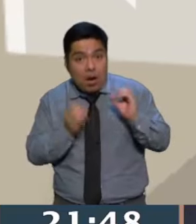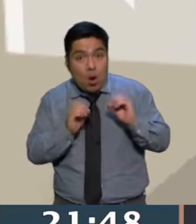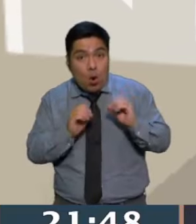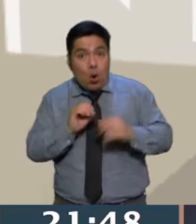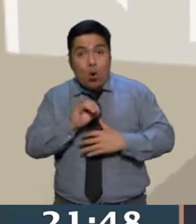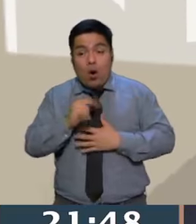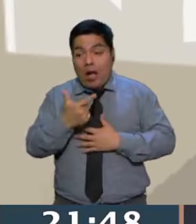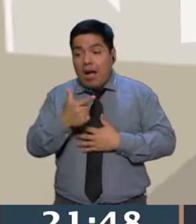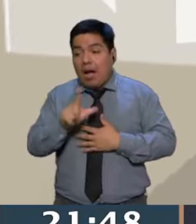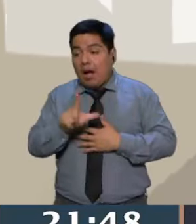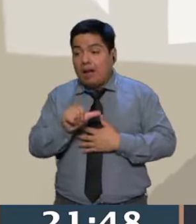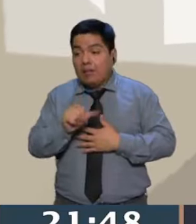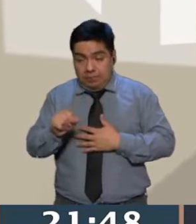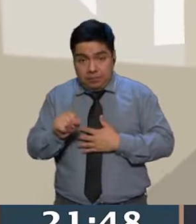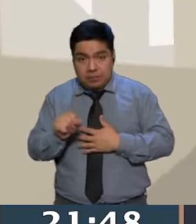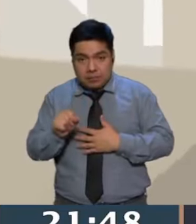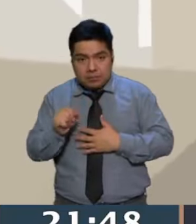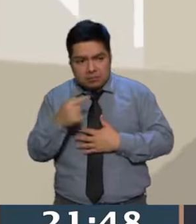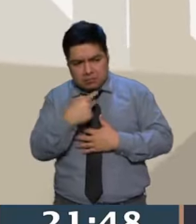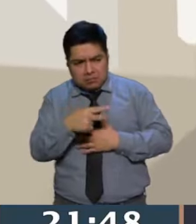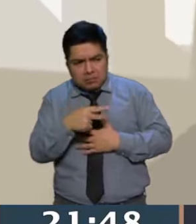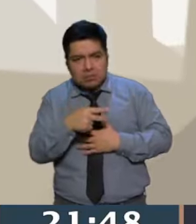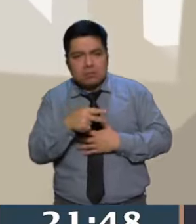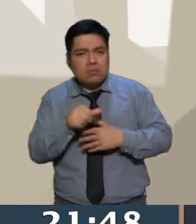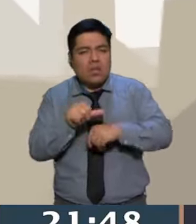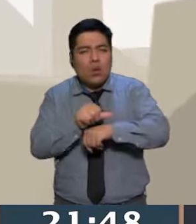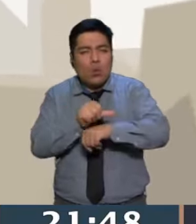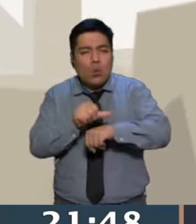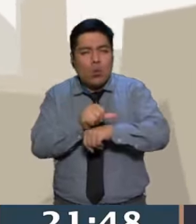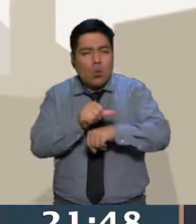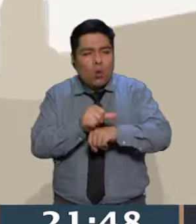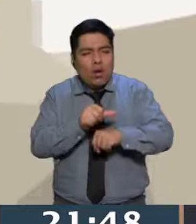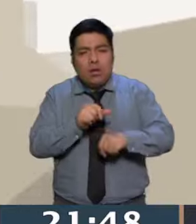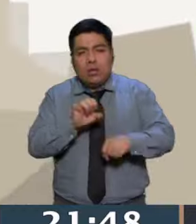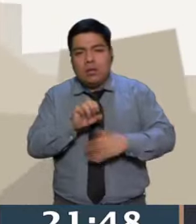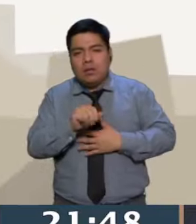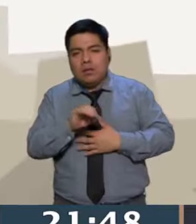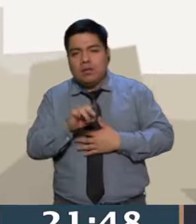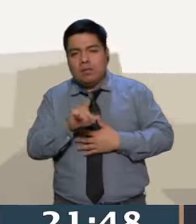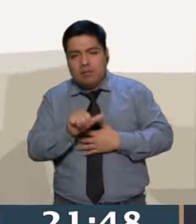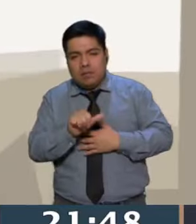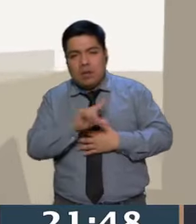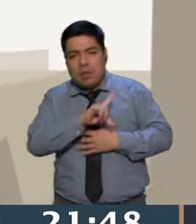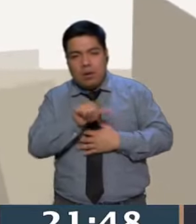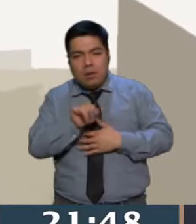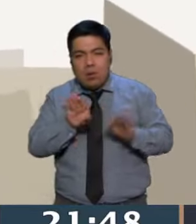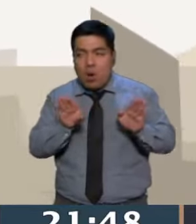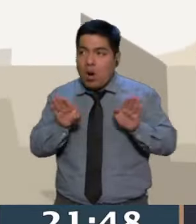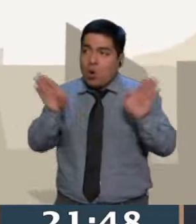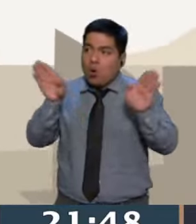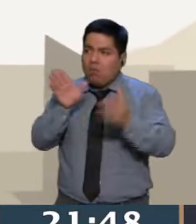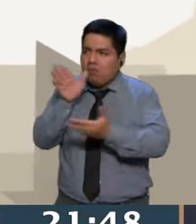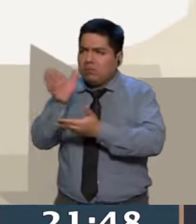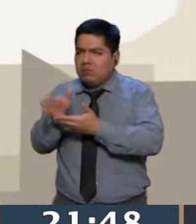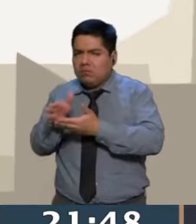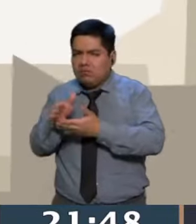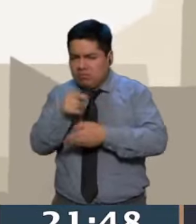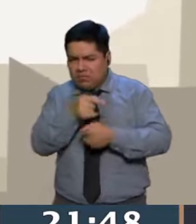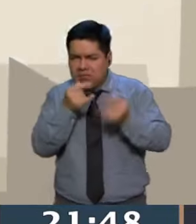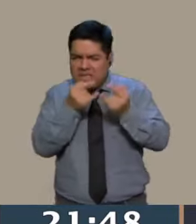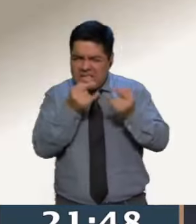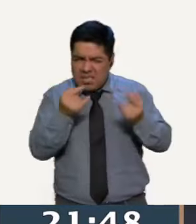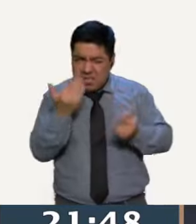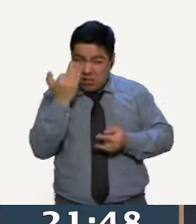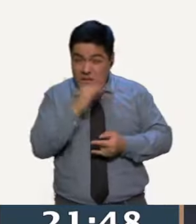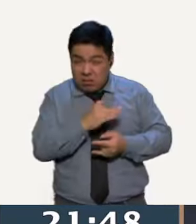iban a sacar Jorge Glass, que lo iban a sacar de dentro de un automóvil de la embajada para llevarlo al aeropuerto.